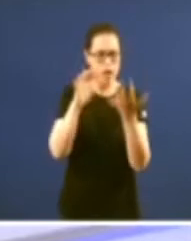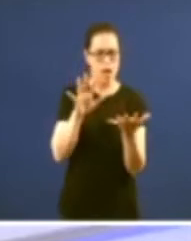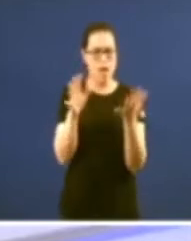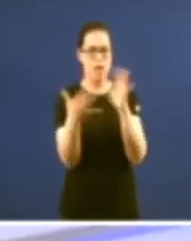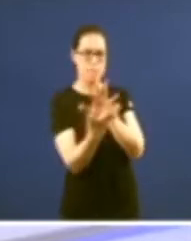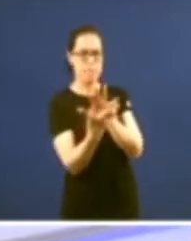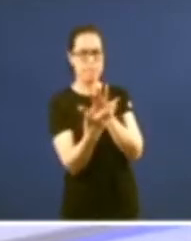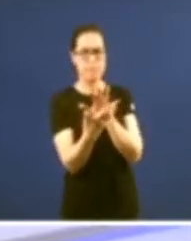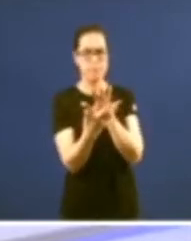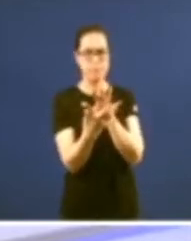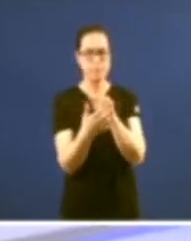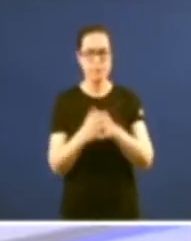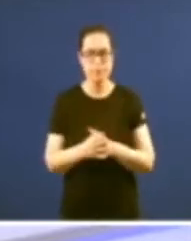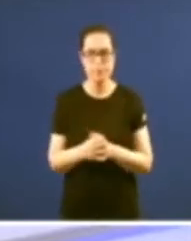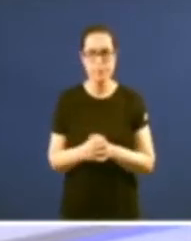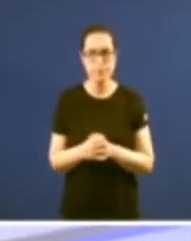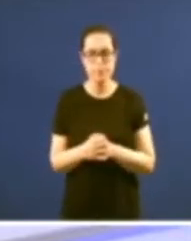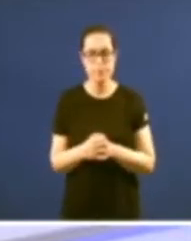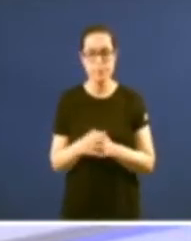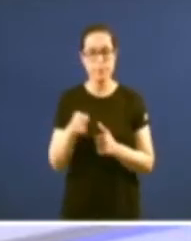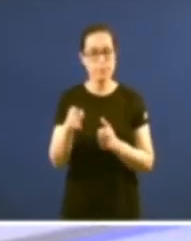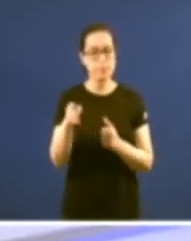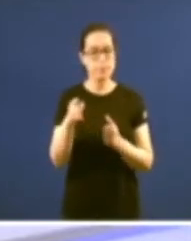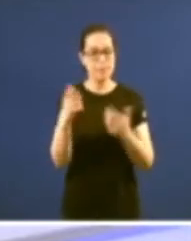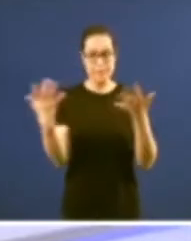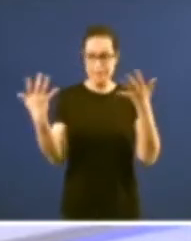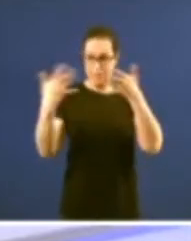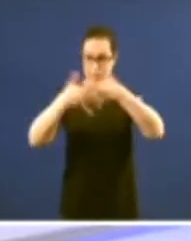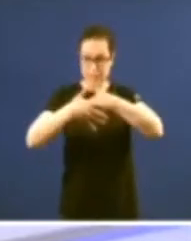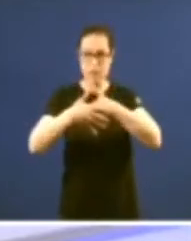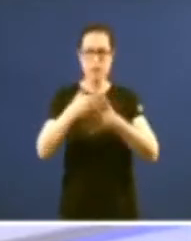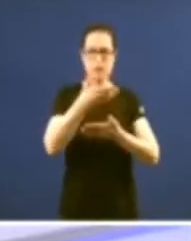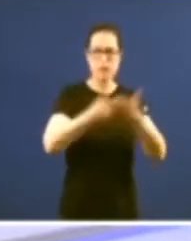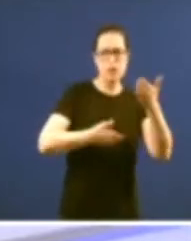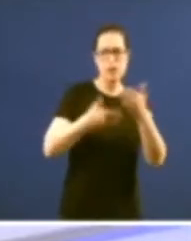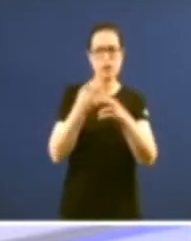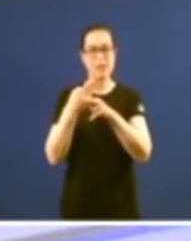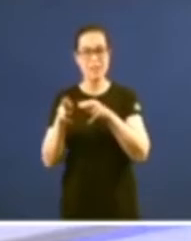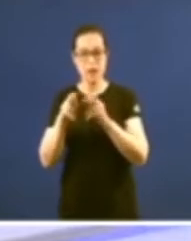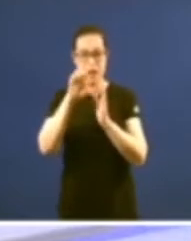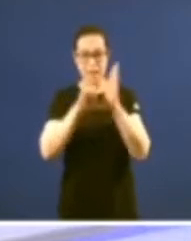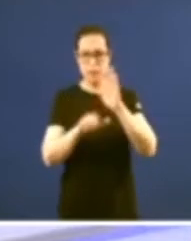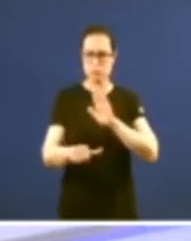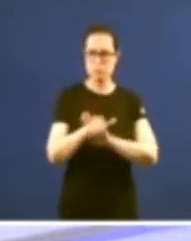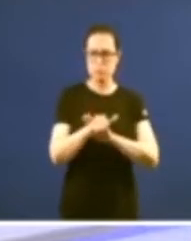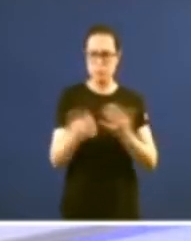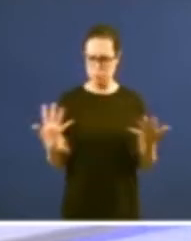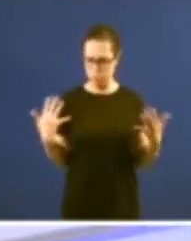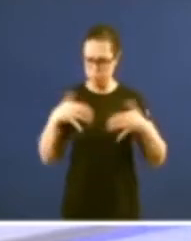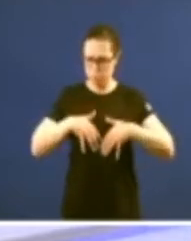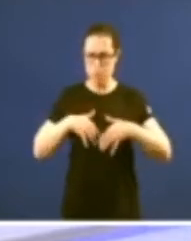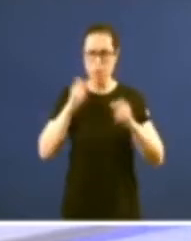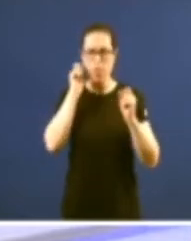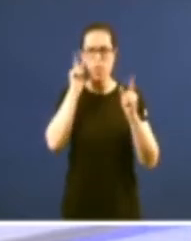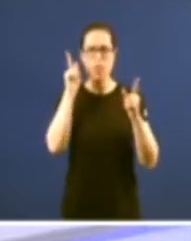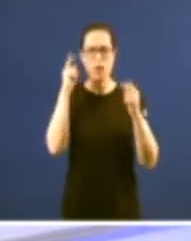en las bondades del autogobierno. Fue una fórmula, a agravio, a aldraxe, que caló muy fondo y puso en pie de guerra a centos de